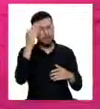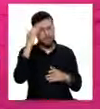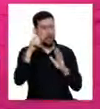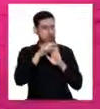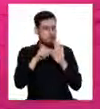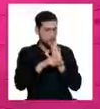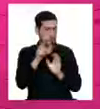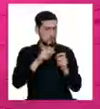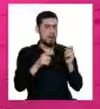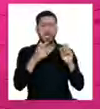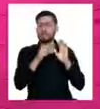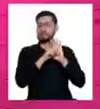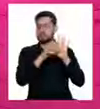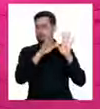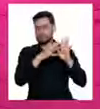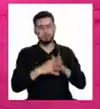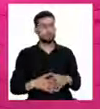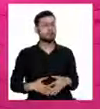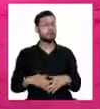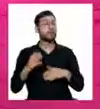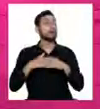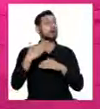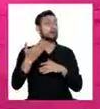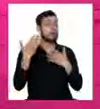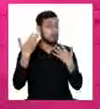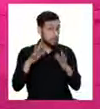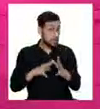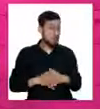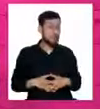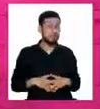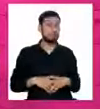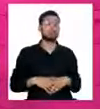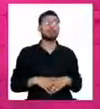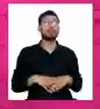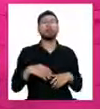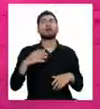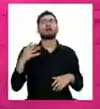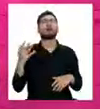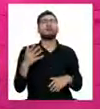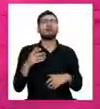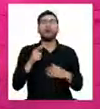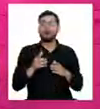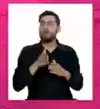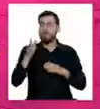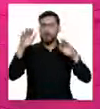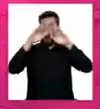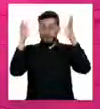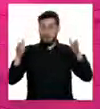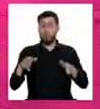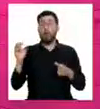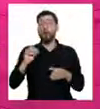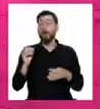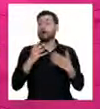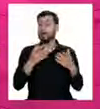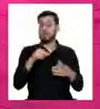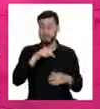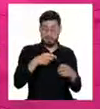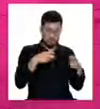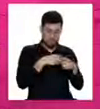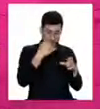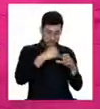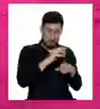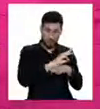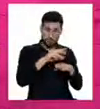norma de tránsito, las señales. Y luego de eso, una vez que cumple esos requisitos, va a una ventanilla, o también lo puede hacer a través de licencia